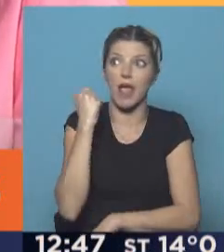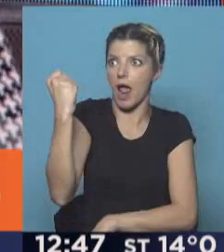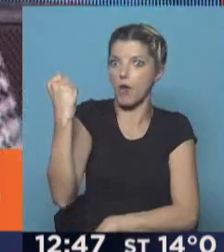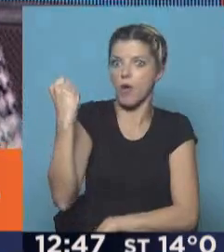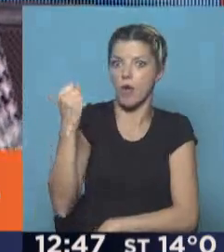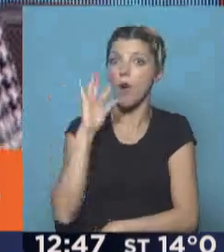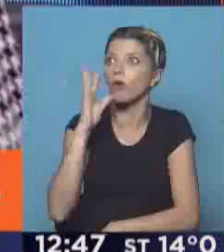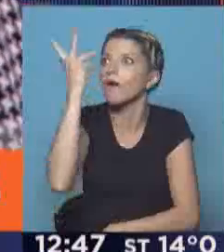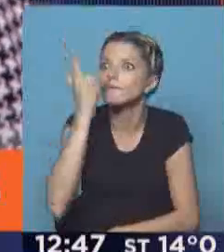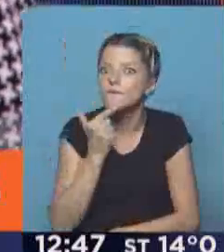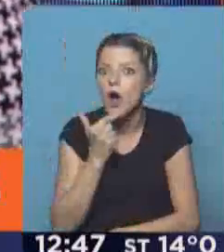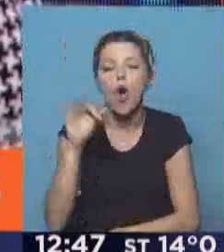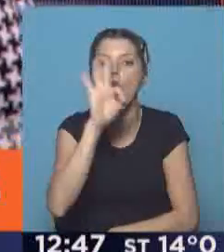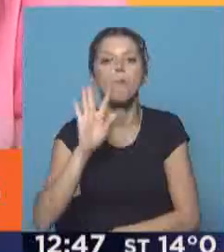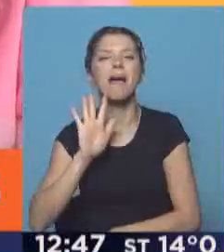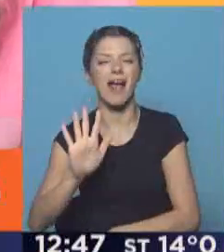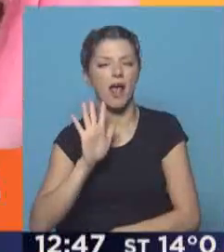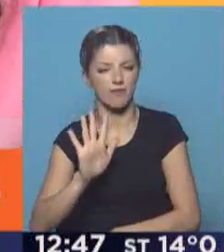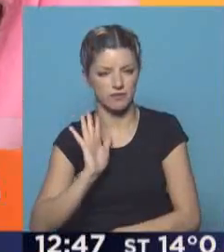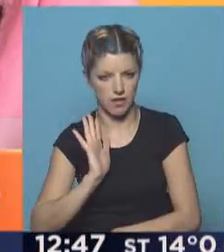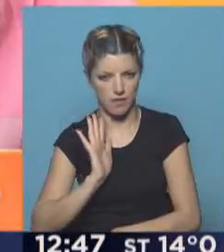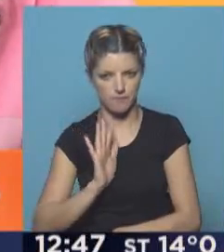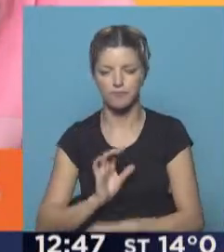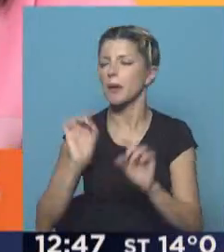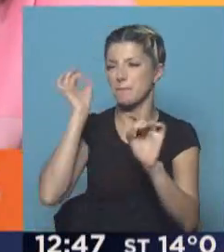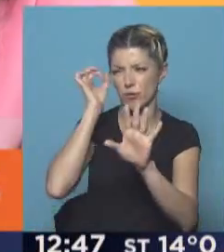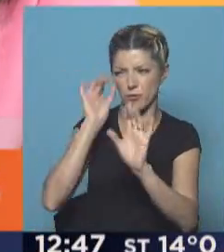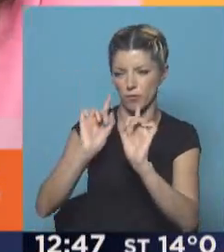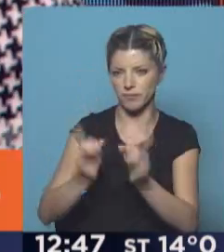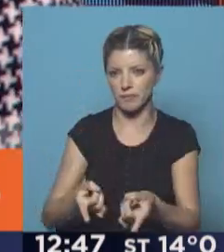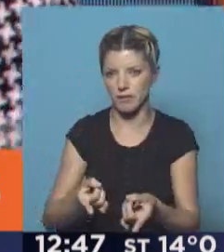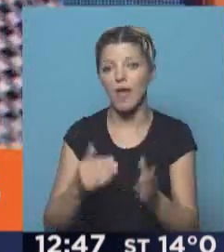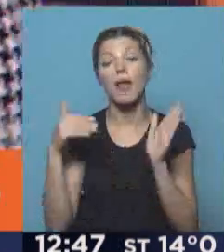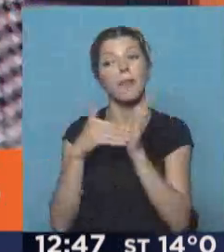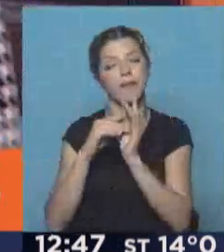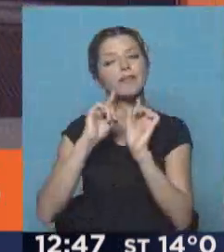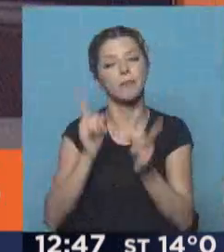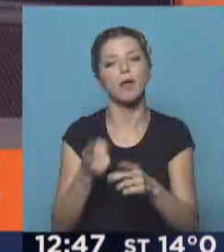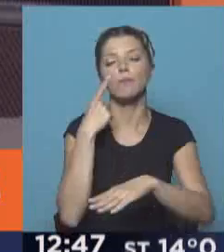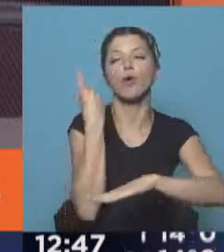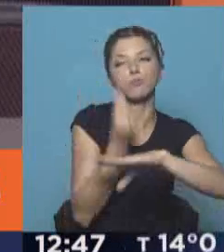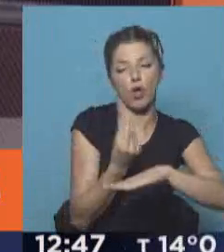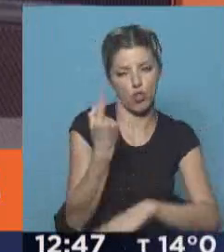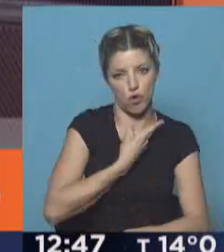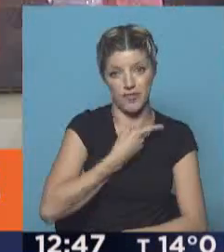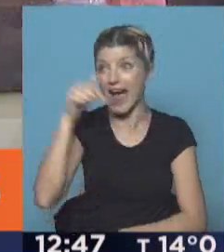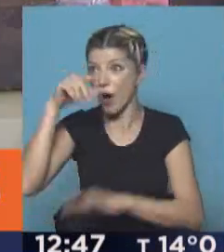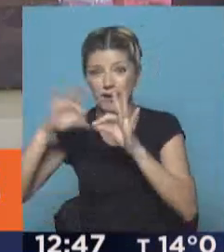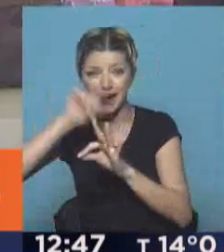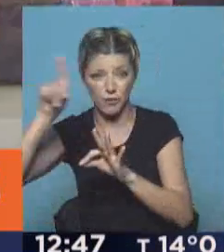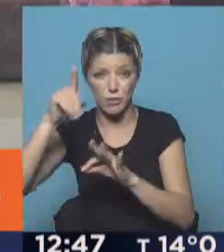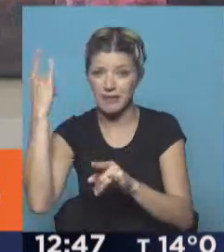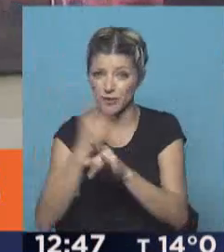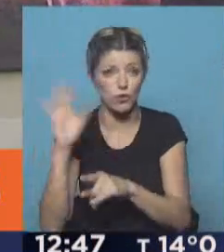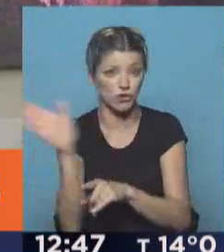que lo fascina o una venganza. Sí. Hay muchas cosas. Yo también, no soy psicoanalista. Pero también depende en dónde estás. En Europa en este momento seguramente están